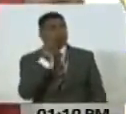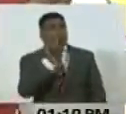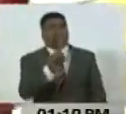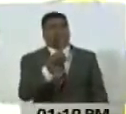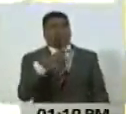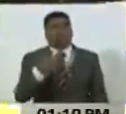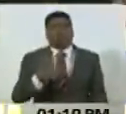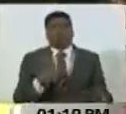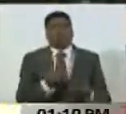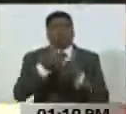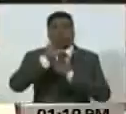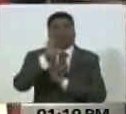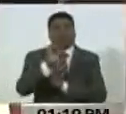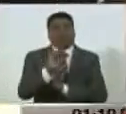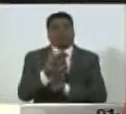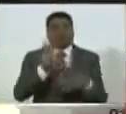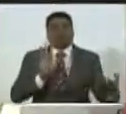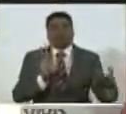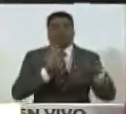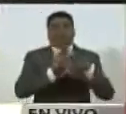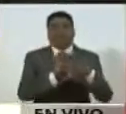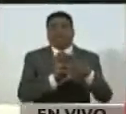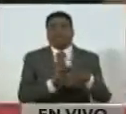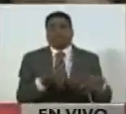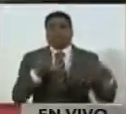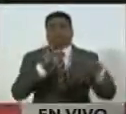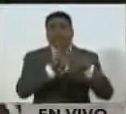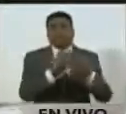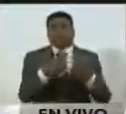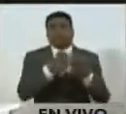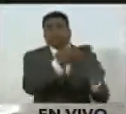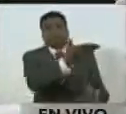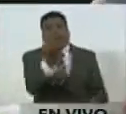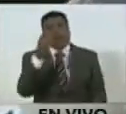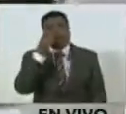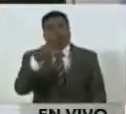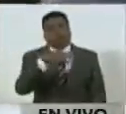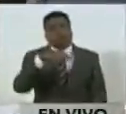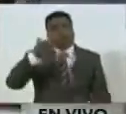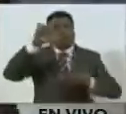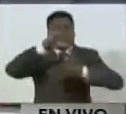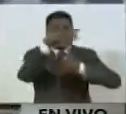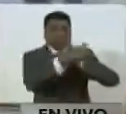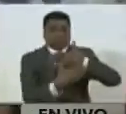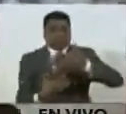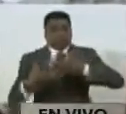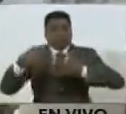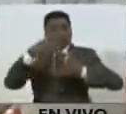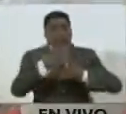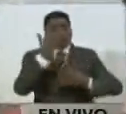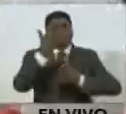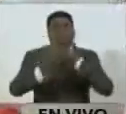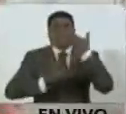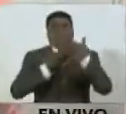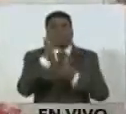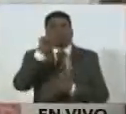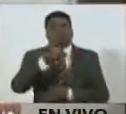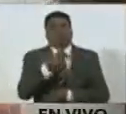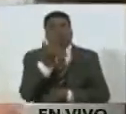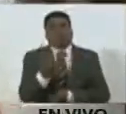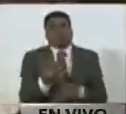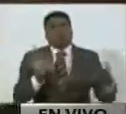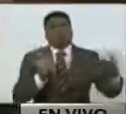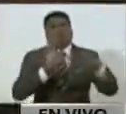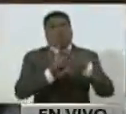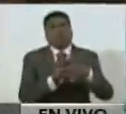una de las cosas que defendió Ali fue la unidad de todo el pueblo latinoamericano. Y es por eso que el canto hoy se une más que